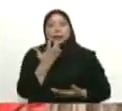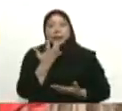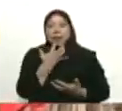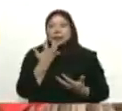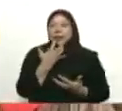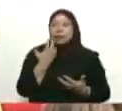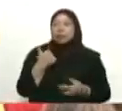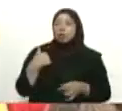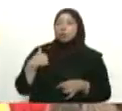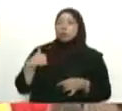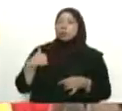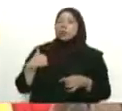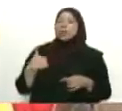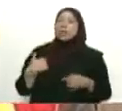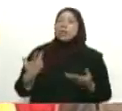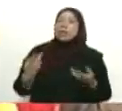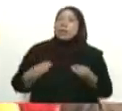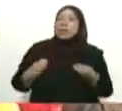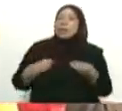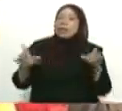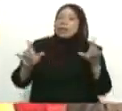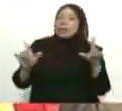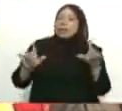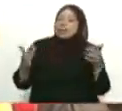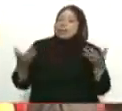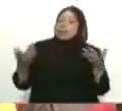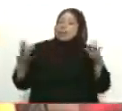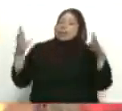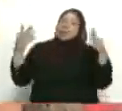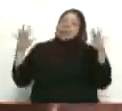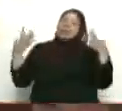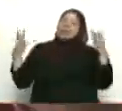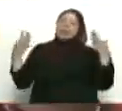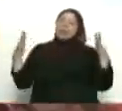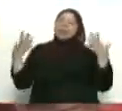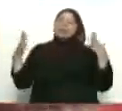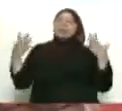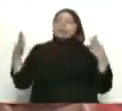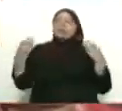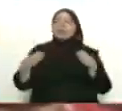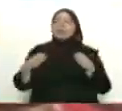no puedo decir porque estamos en vivo estamos en vivo estamos en vivo estamos en vivo estamos en vivo